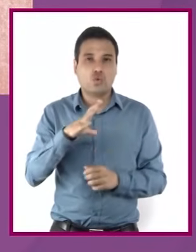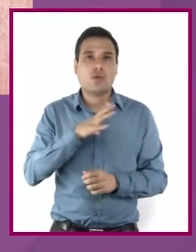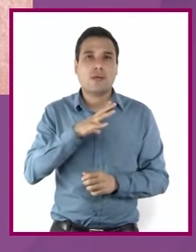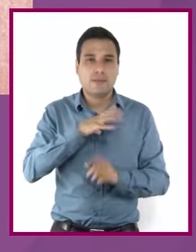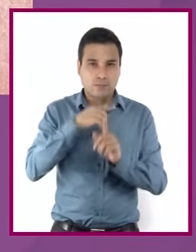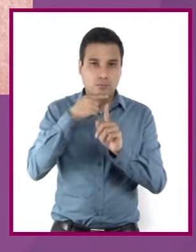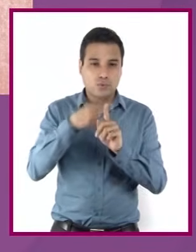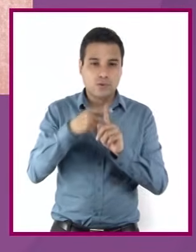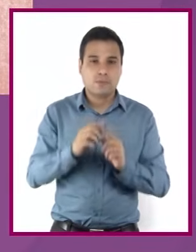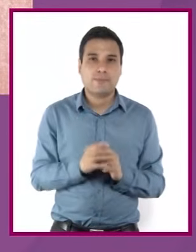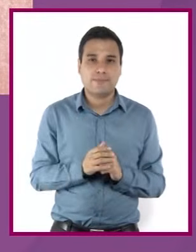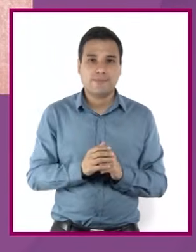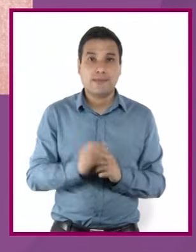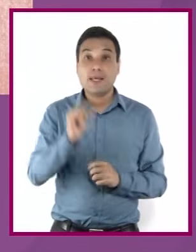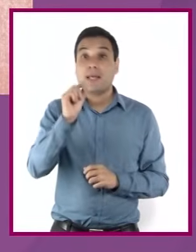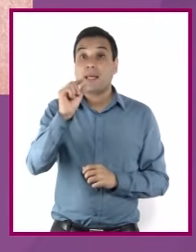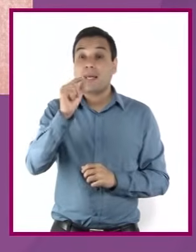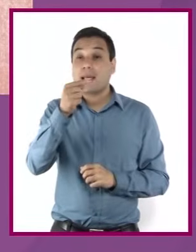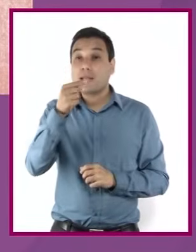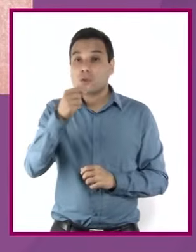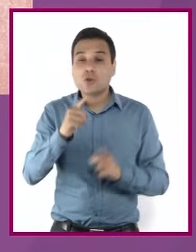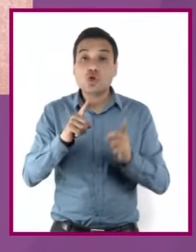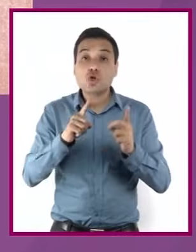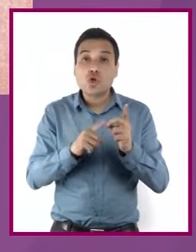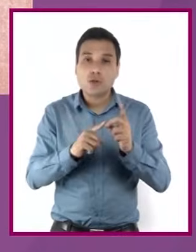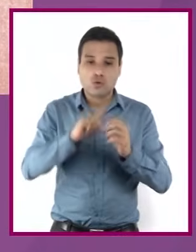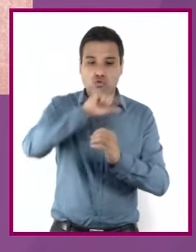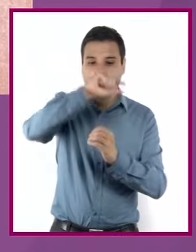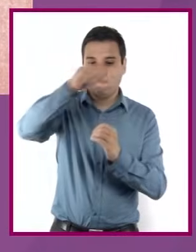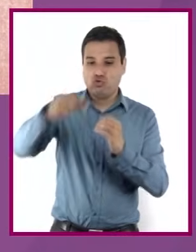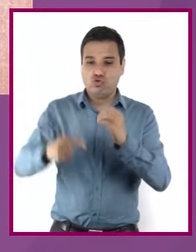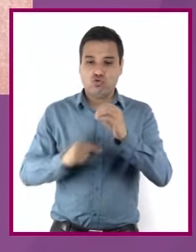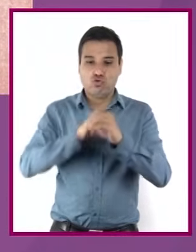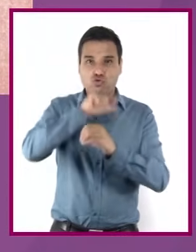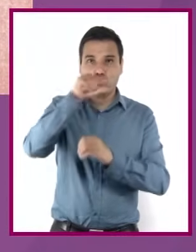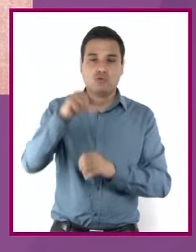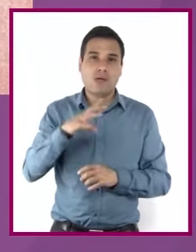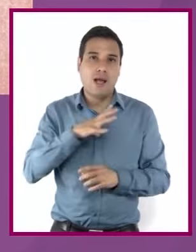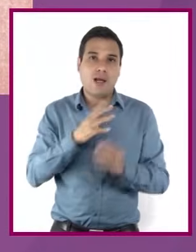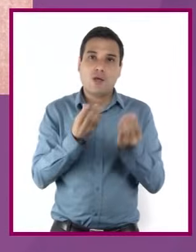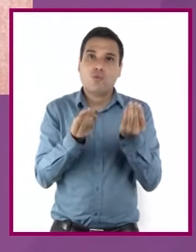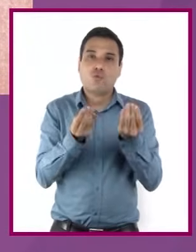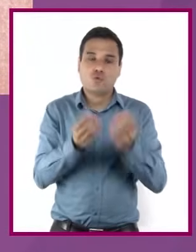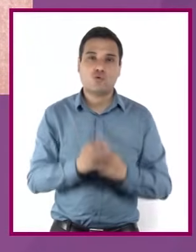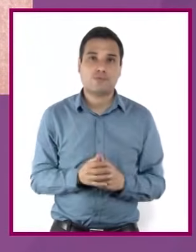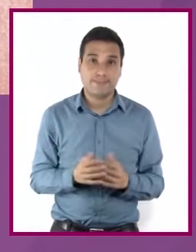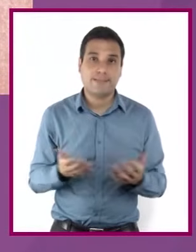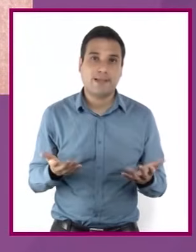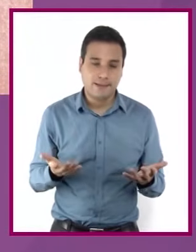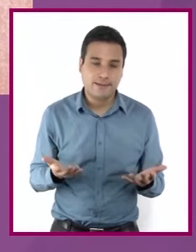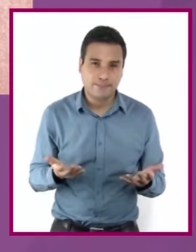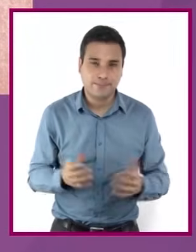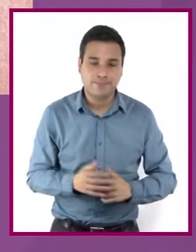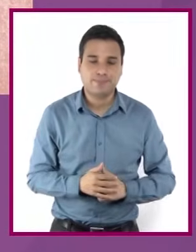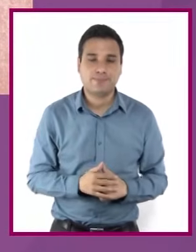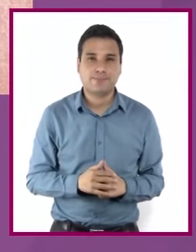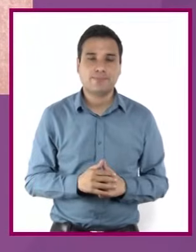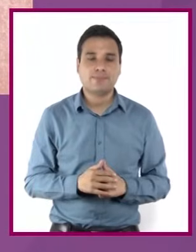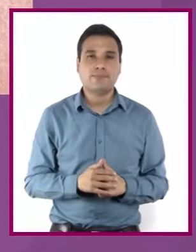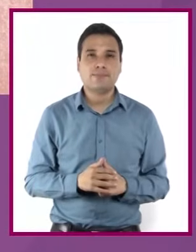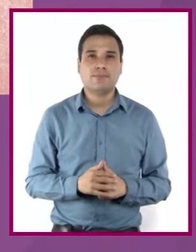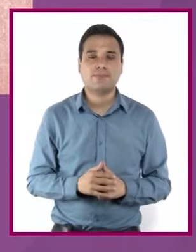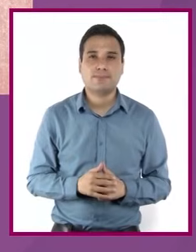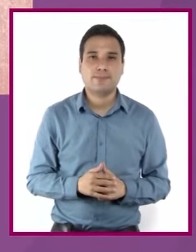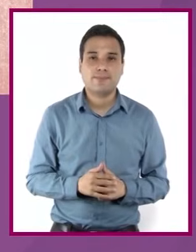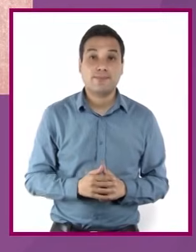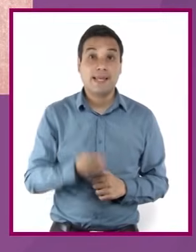se encontraban alejados de él, girando a su alrededor y en número suficiente para compensar la carga positiva del núcleo.